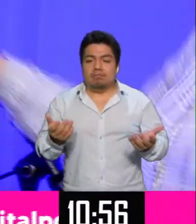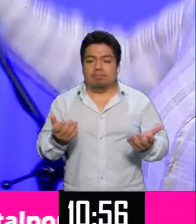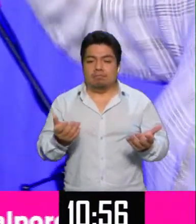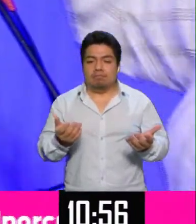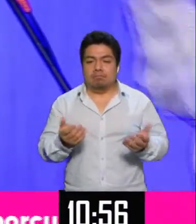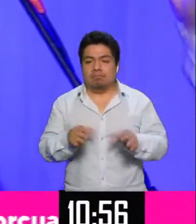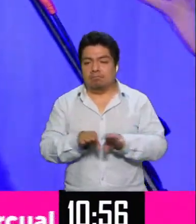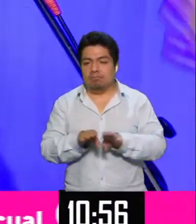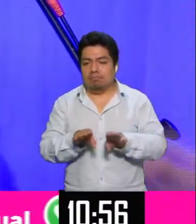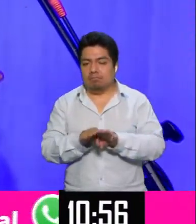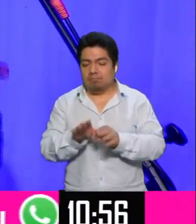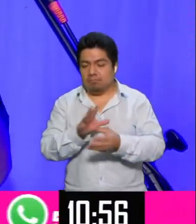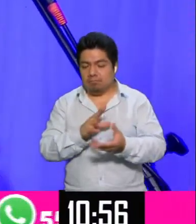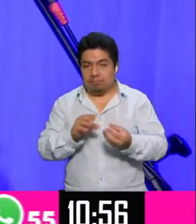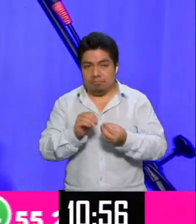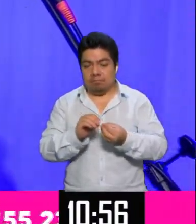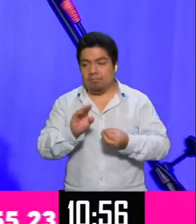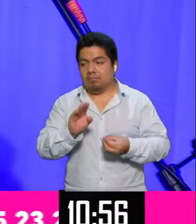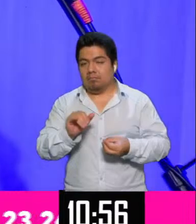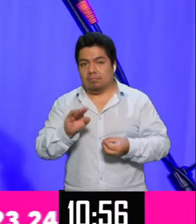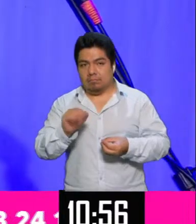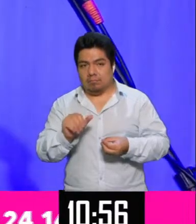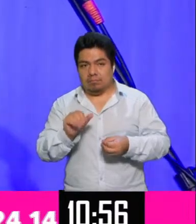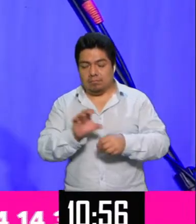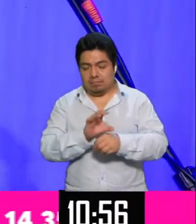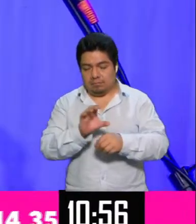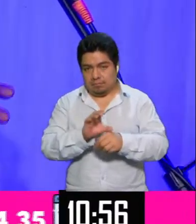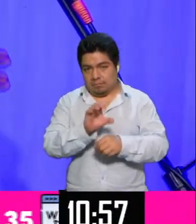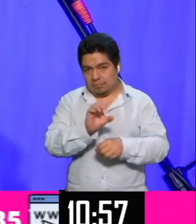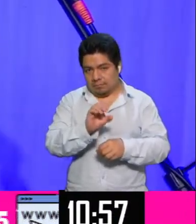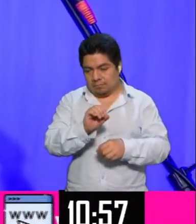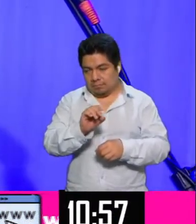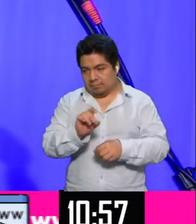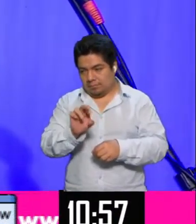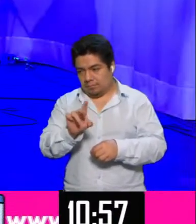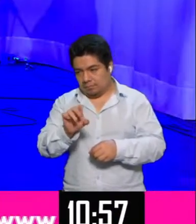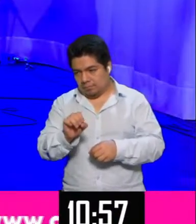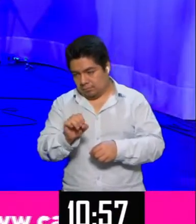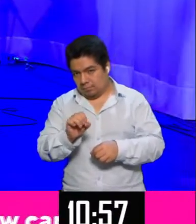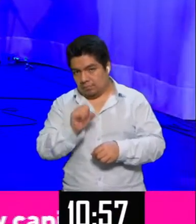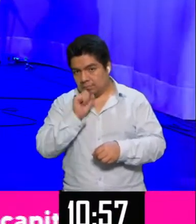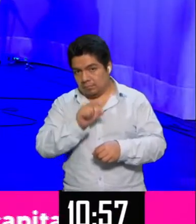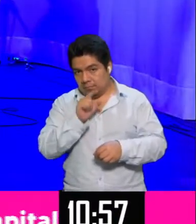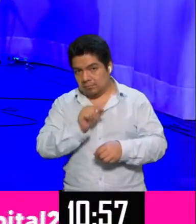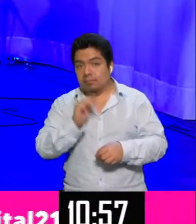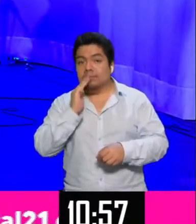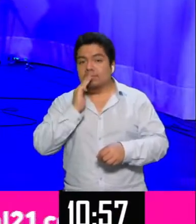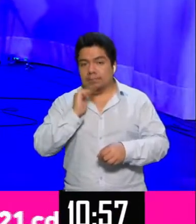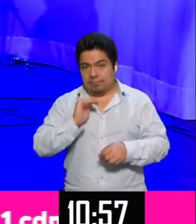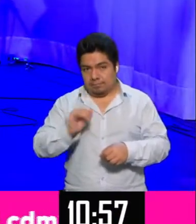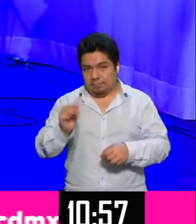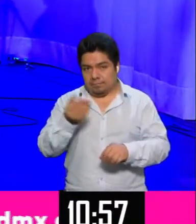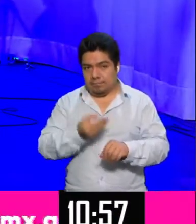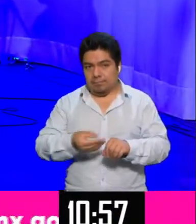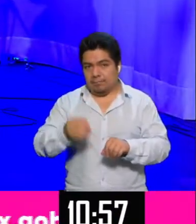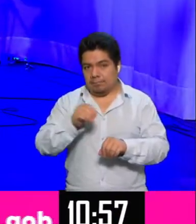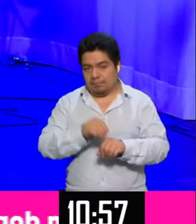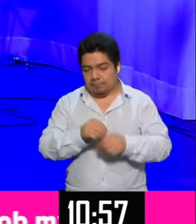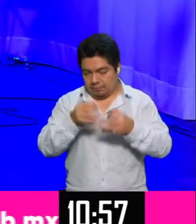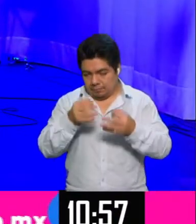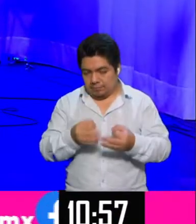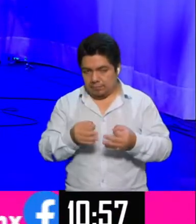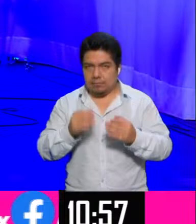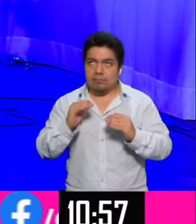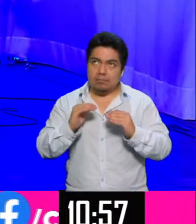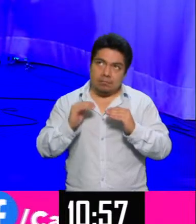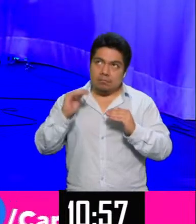la fusión de la cumbia electrónica, ¿no? Porque es sonidero. Sí. Pero aparte, obviamente, pues con el mensaje, ¿no? Porque las Claro, temáticas... pero los tonos también, ¿no?